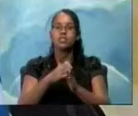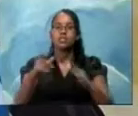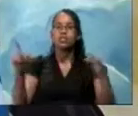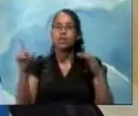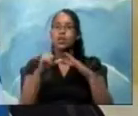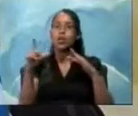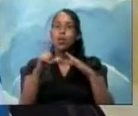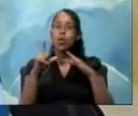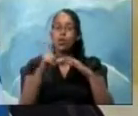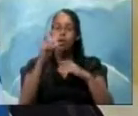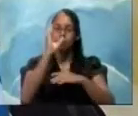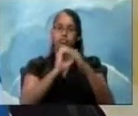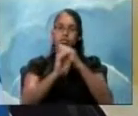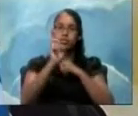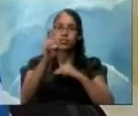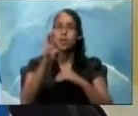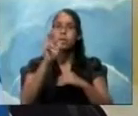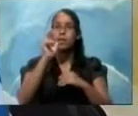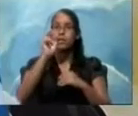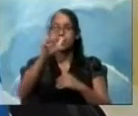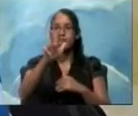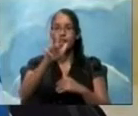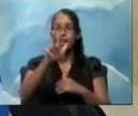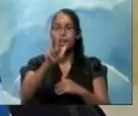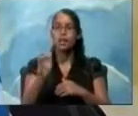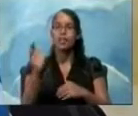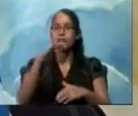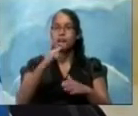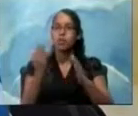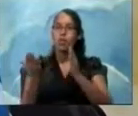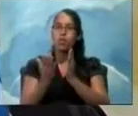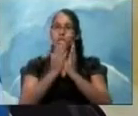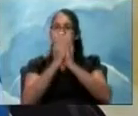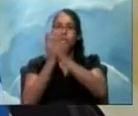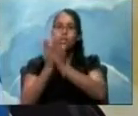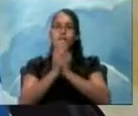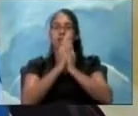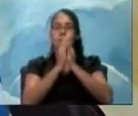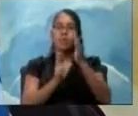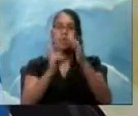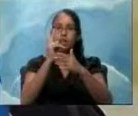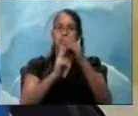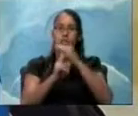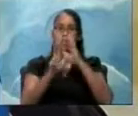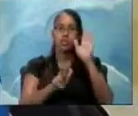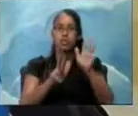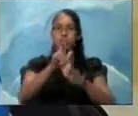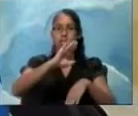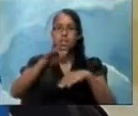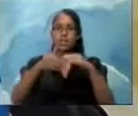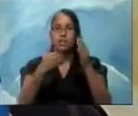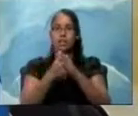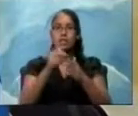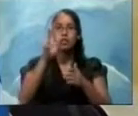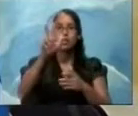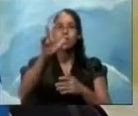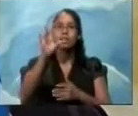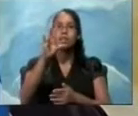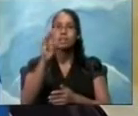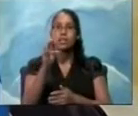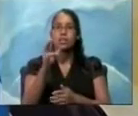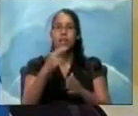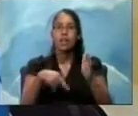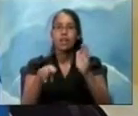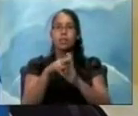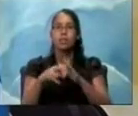Lucas capítulo 23. Estaremos estudiando desde el versículo 13 hasta el 37. Le repito,